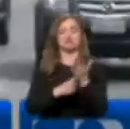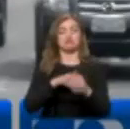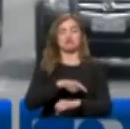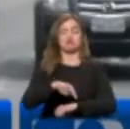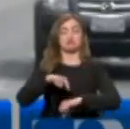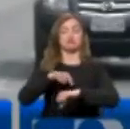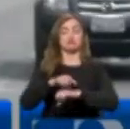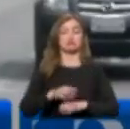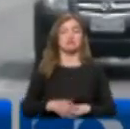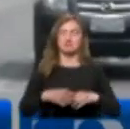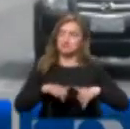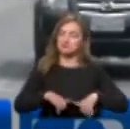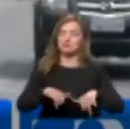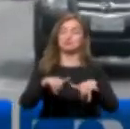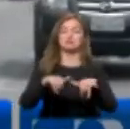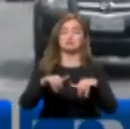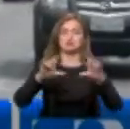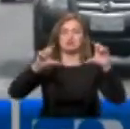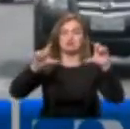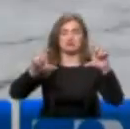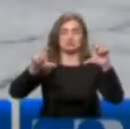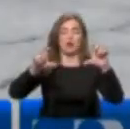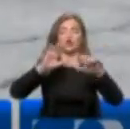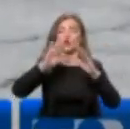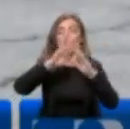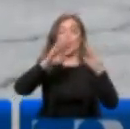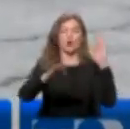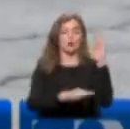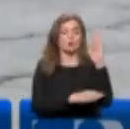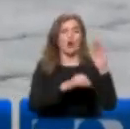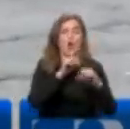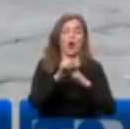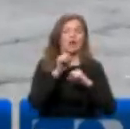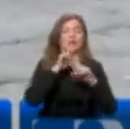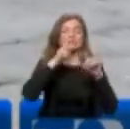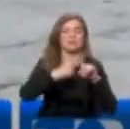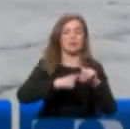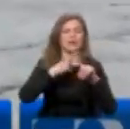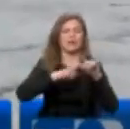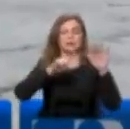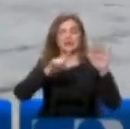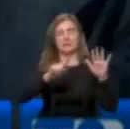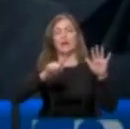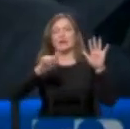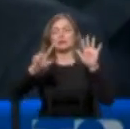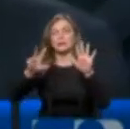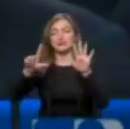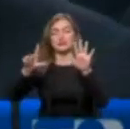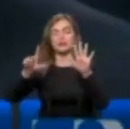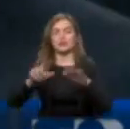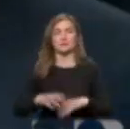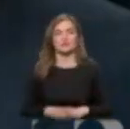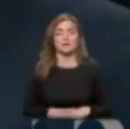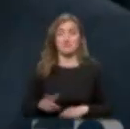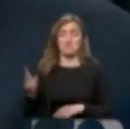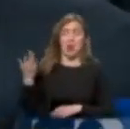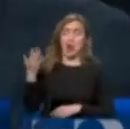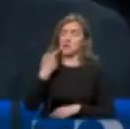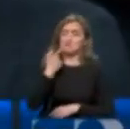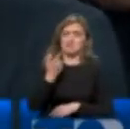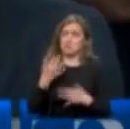tiempo: extender el pico y placa a todo el día durante los 6 o 7 meses que duren los trabajos. Creo que es un anuncio